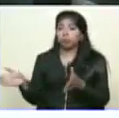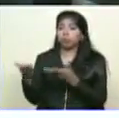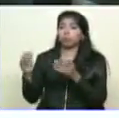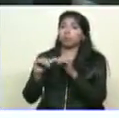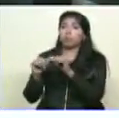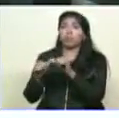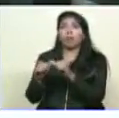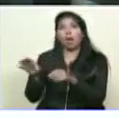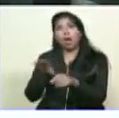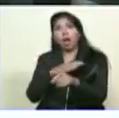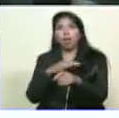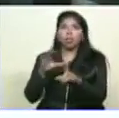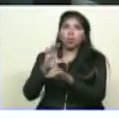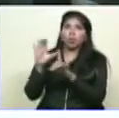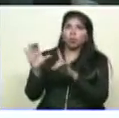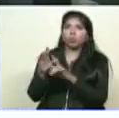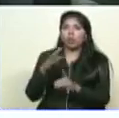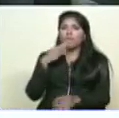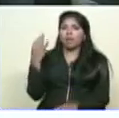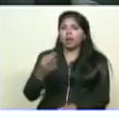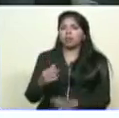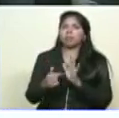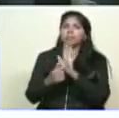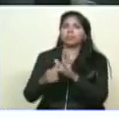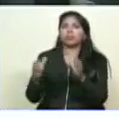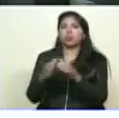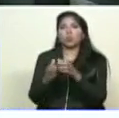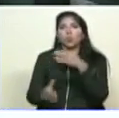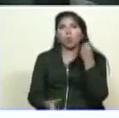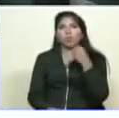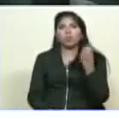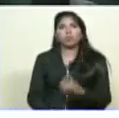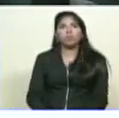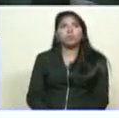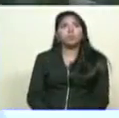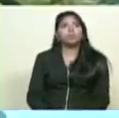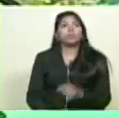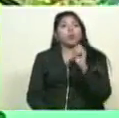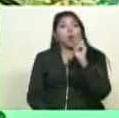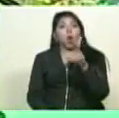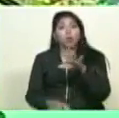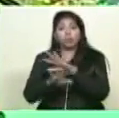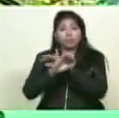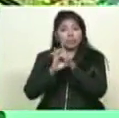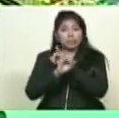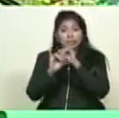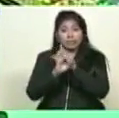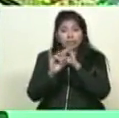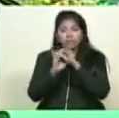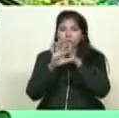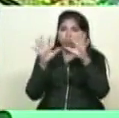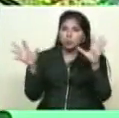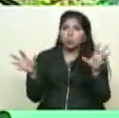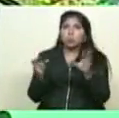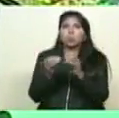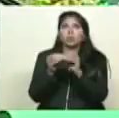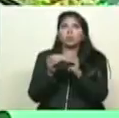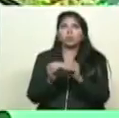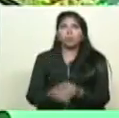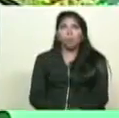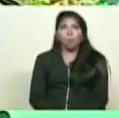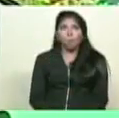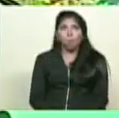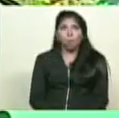la cultura y la verdad de la juventud. Bueno, vamos a ir finalizando este evento. Me dicen que